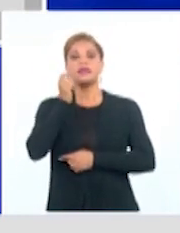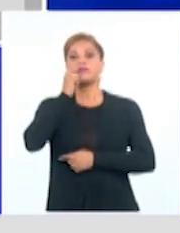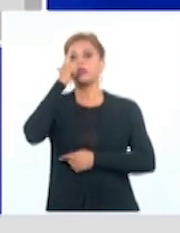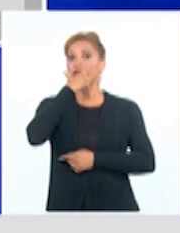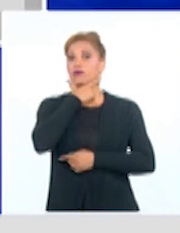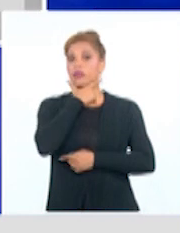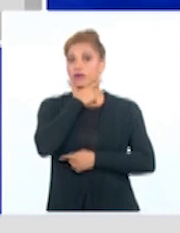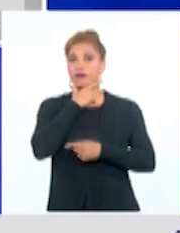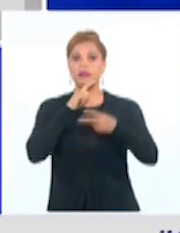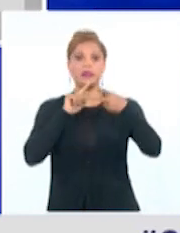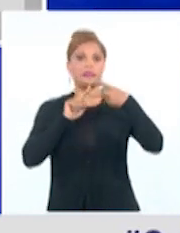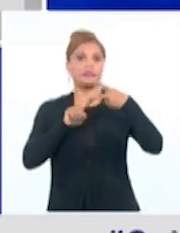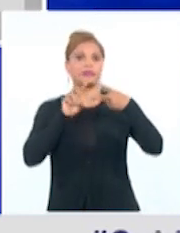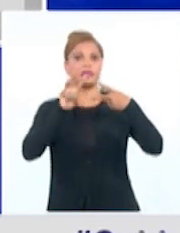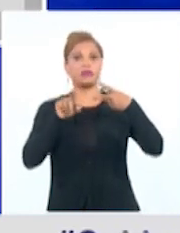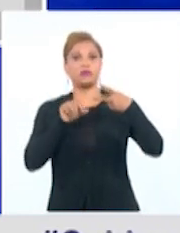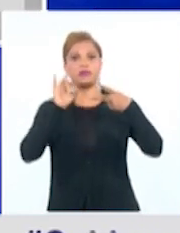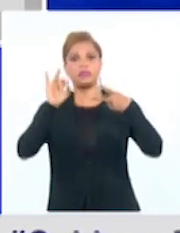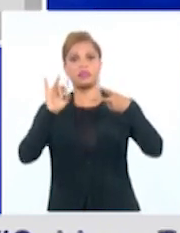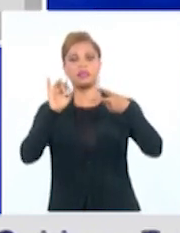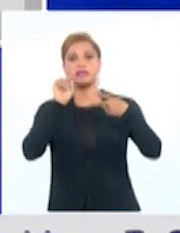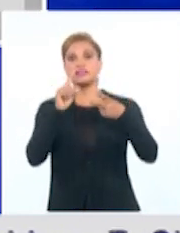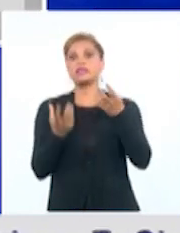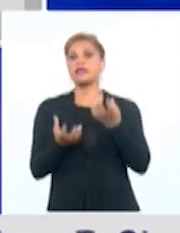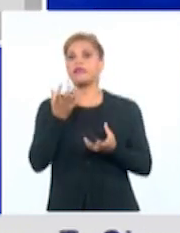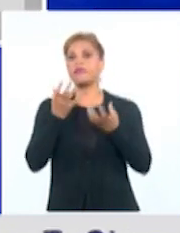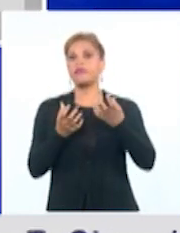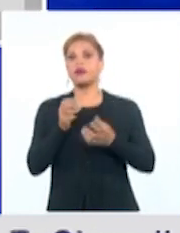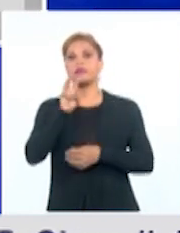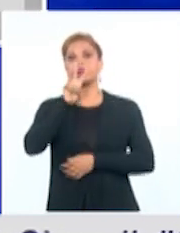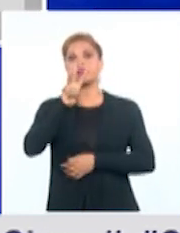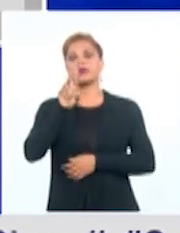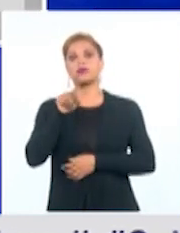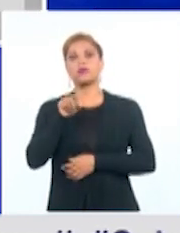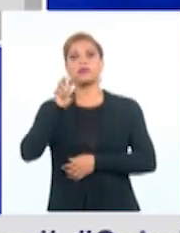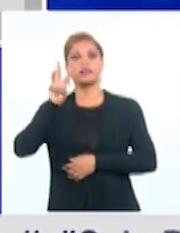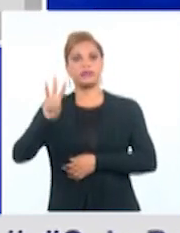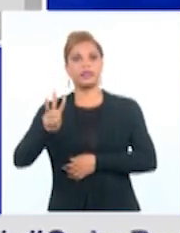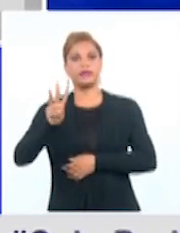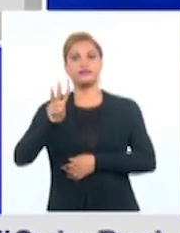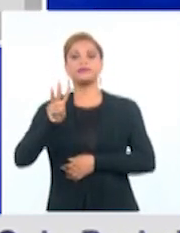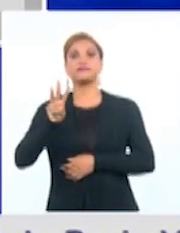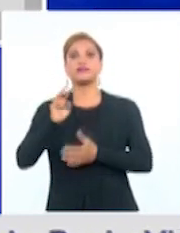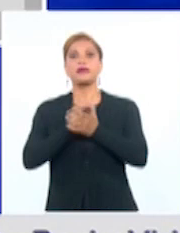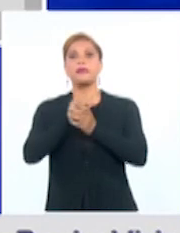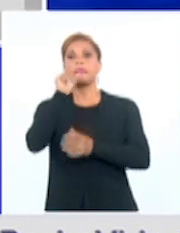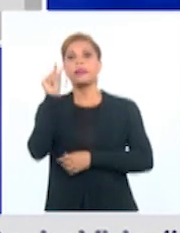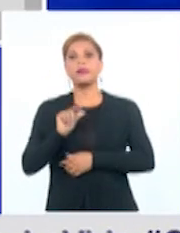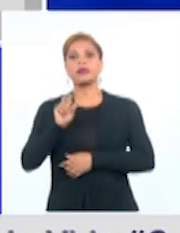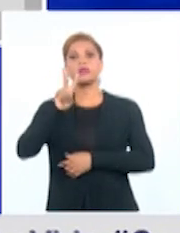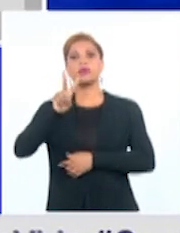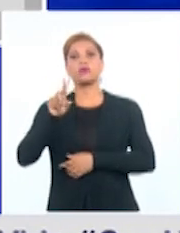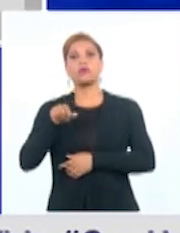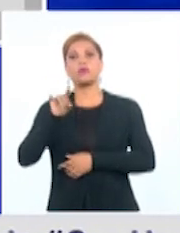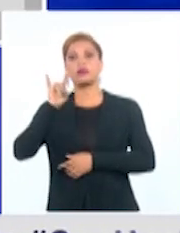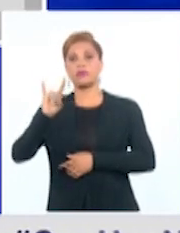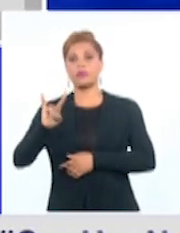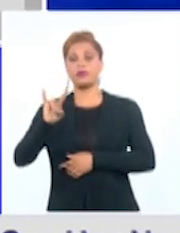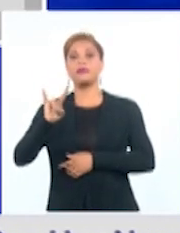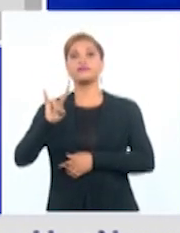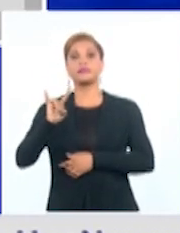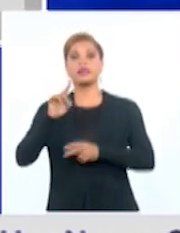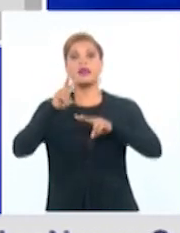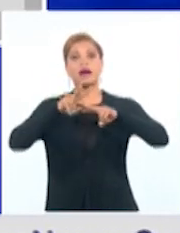de 3,7%, Cienfuegos de 3,3%, Mayabeque 2,9%, La